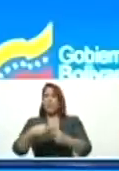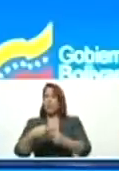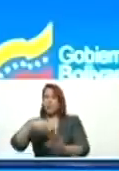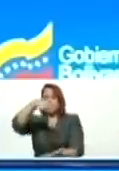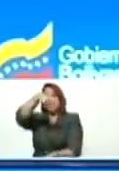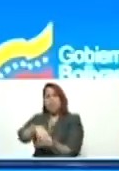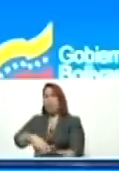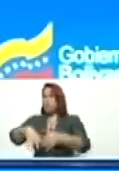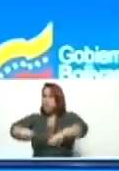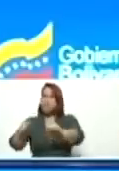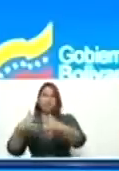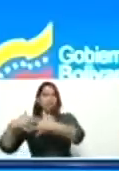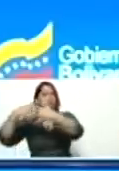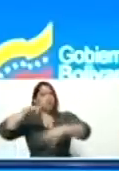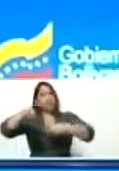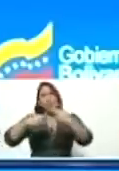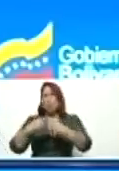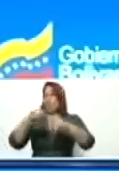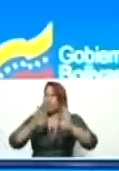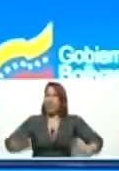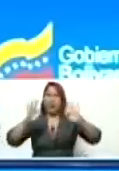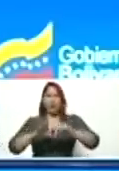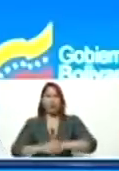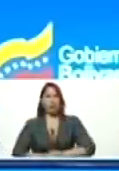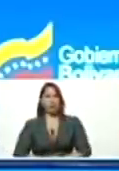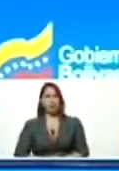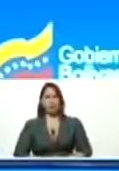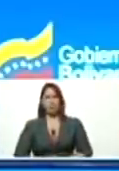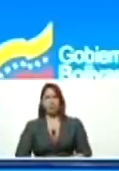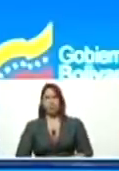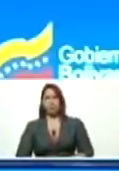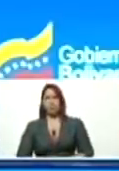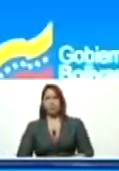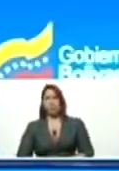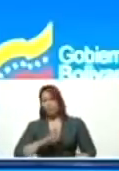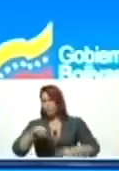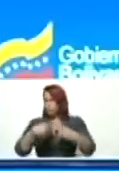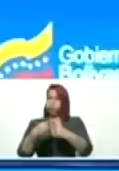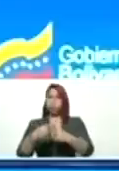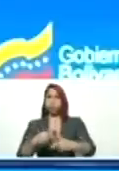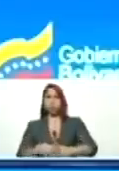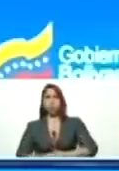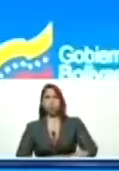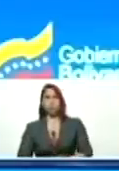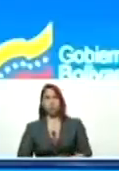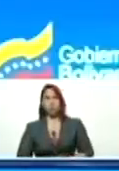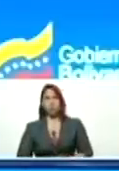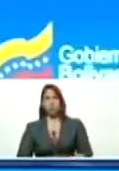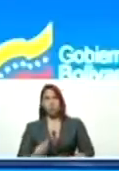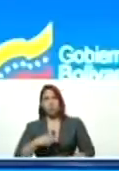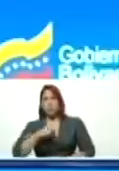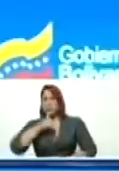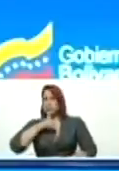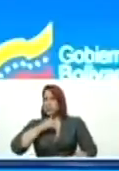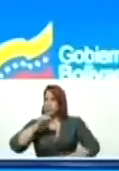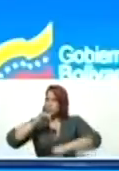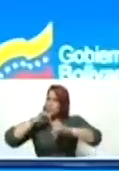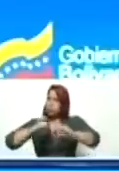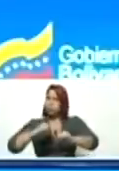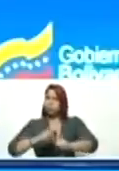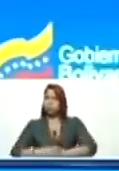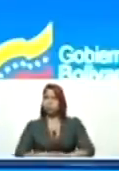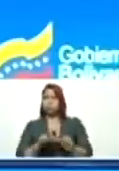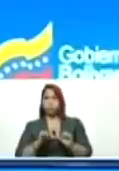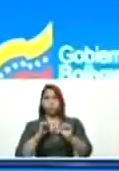gringa bajo ningún aspecto ni circunstancia jamás hemos resistido y